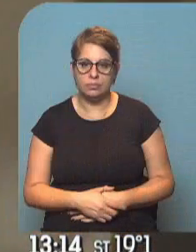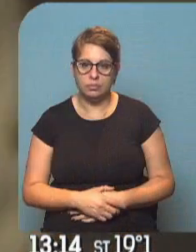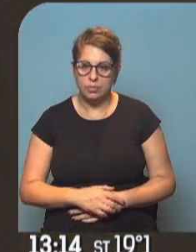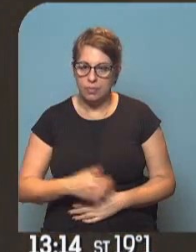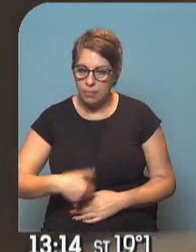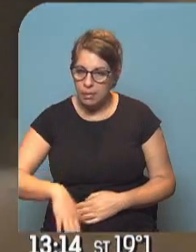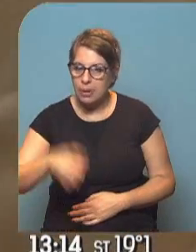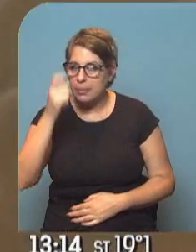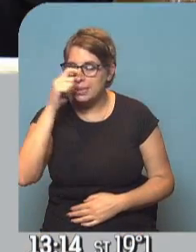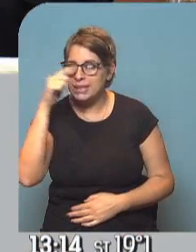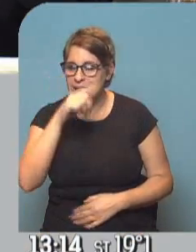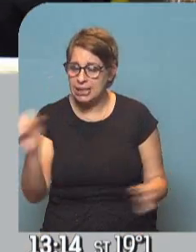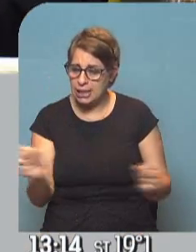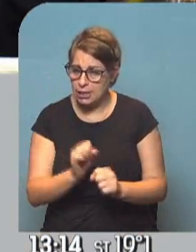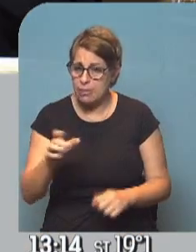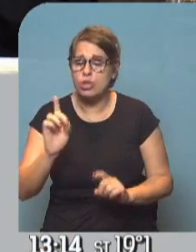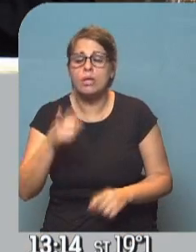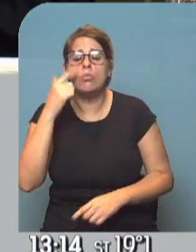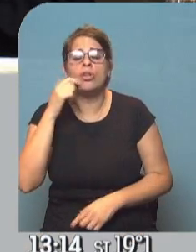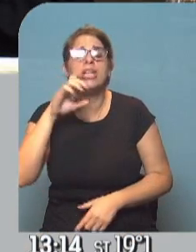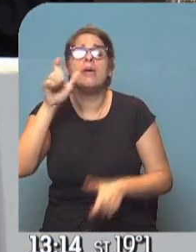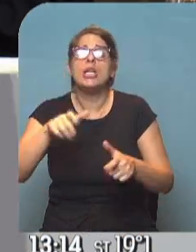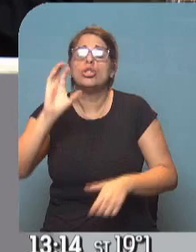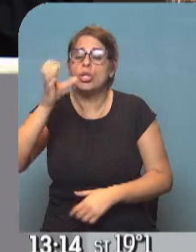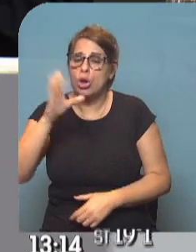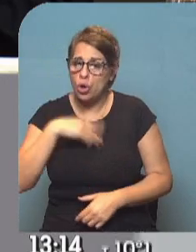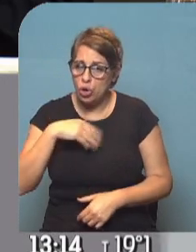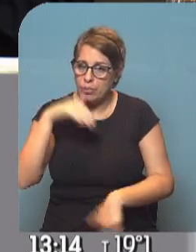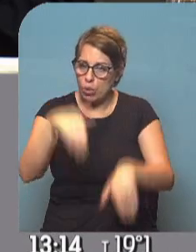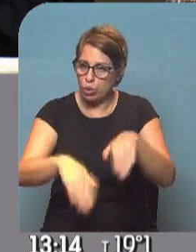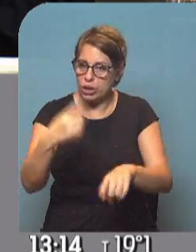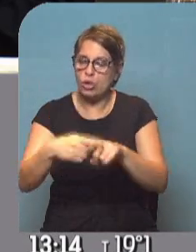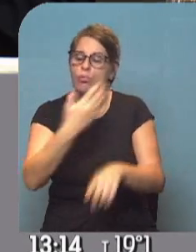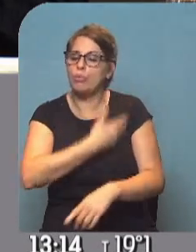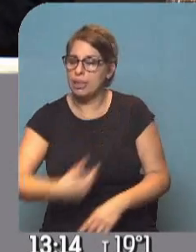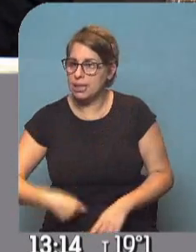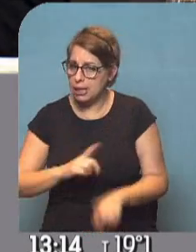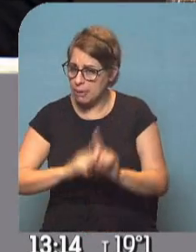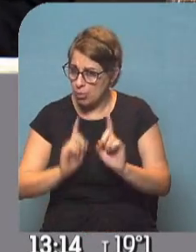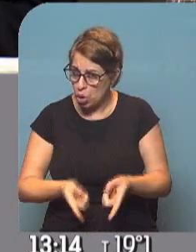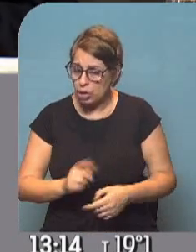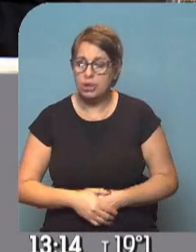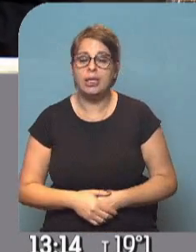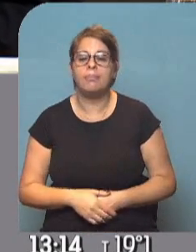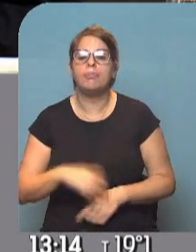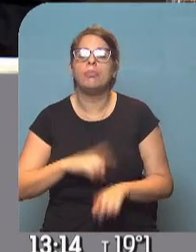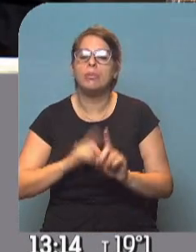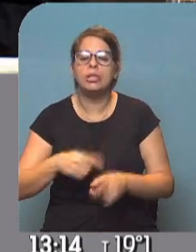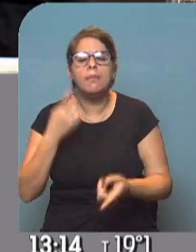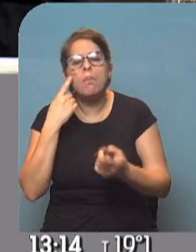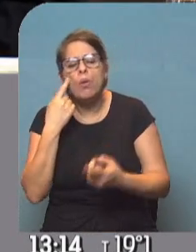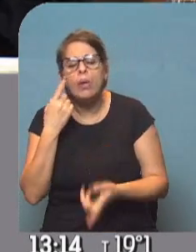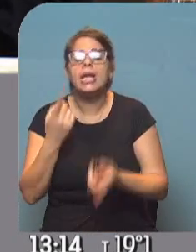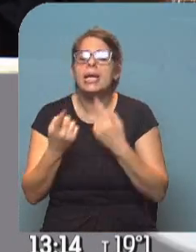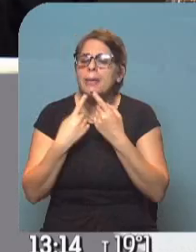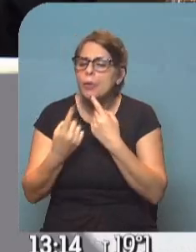Se acerca el 27 de mayo, que es el día en que los colombianos van a elegir presidente, y mientras tanto, y mientras vamos viendo las encuestas y vamos